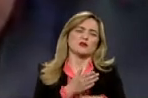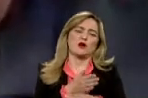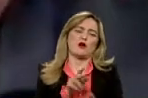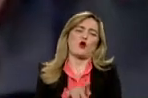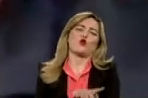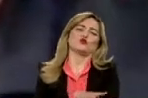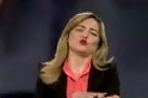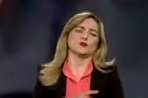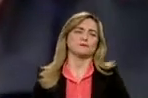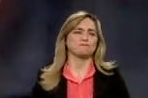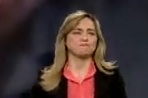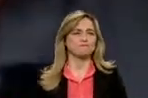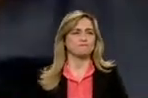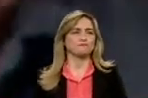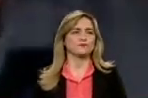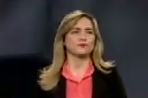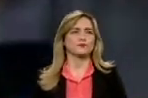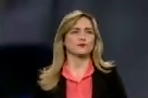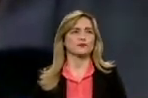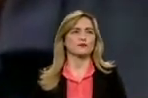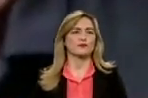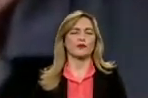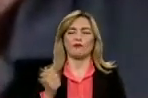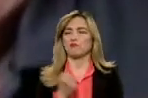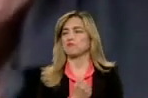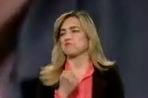cierto? Pero realmente no impide. Deben trabajar